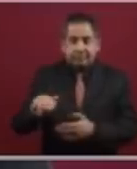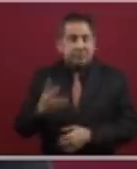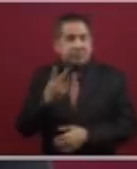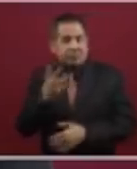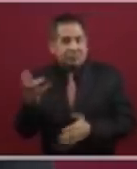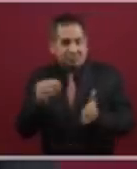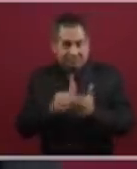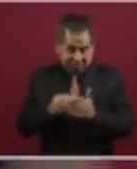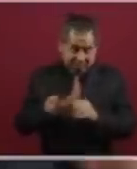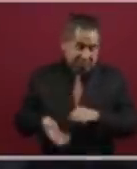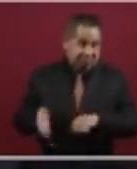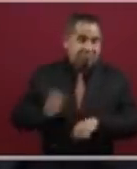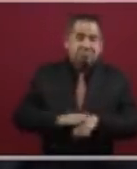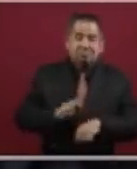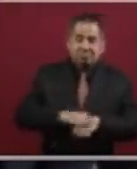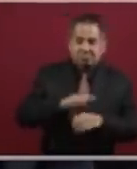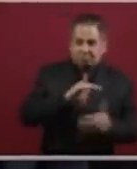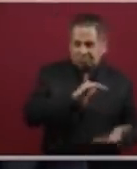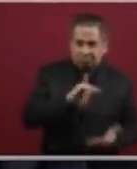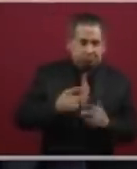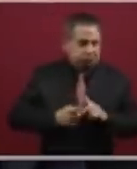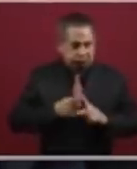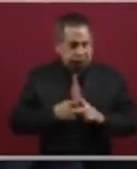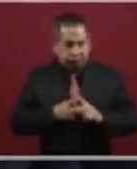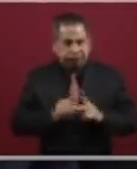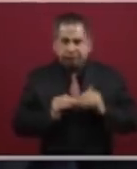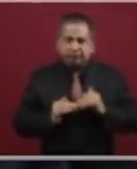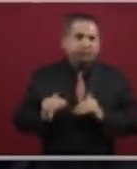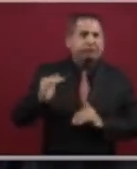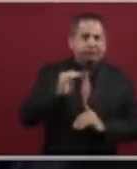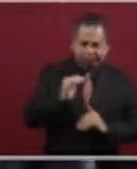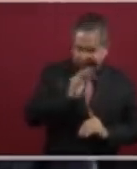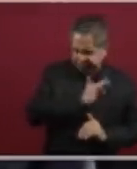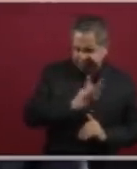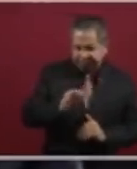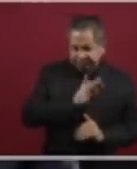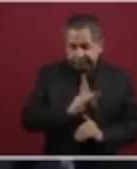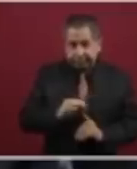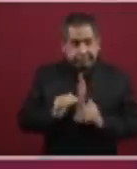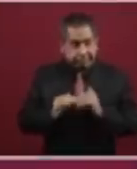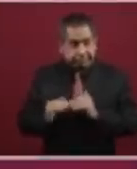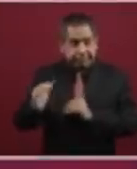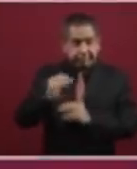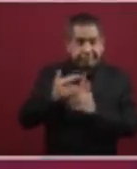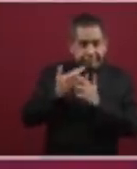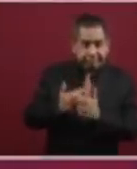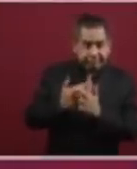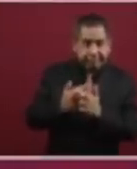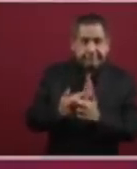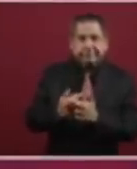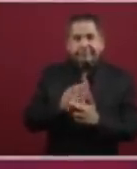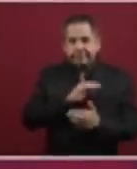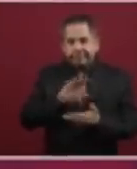400,000 más de lo estimado. Y ese excedente es el que nos va a permitir